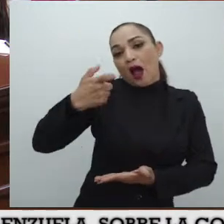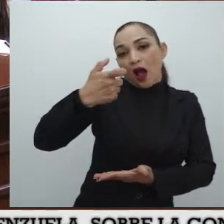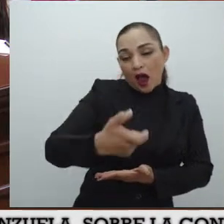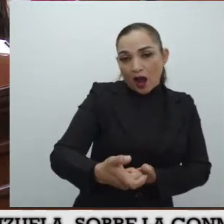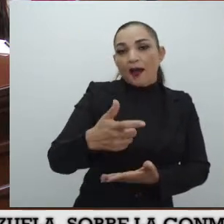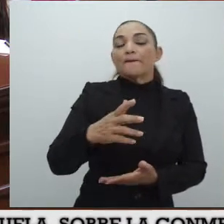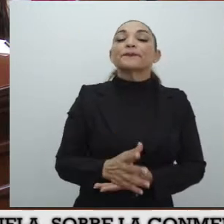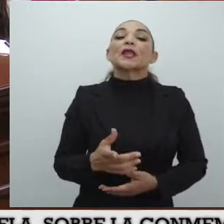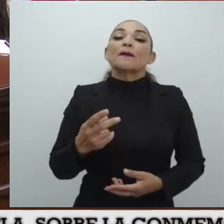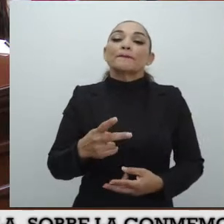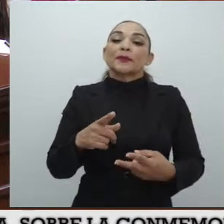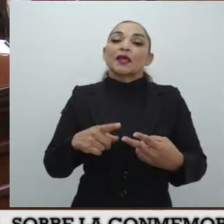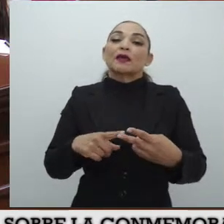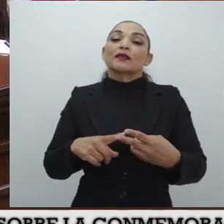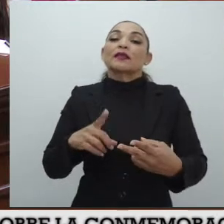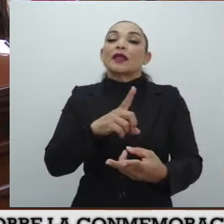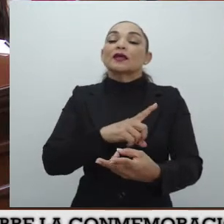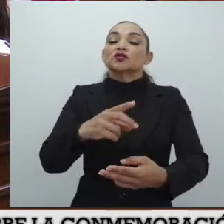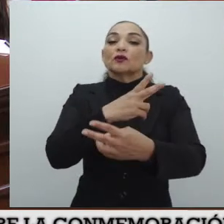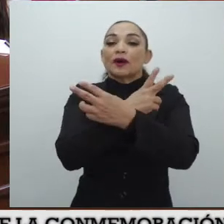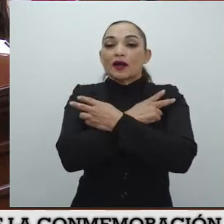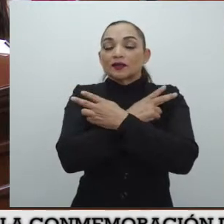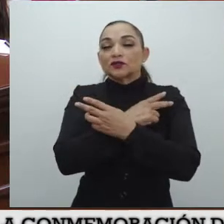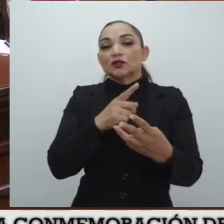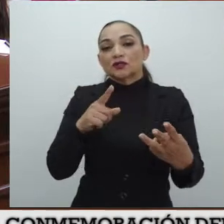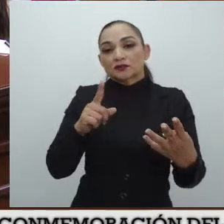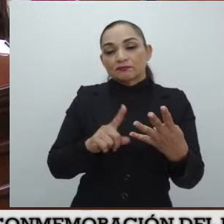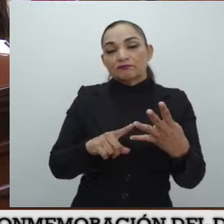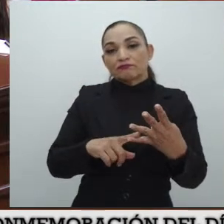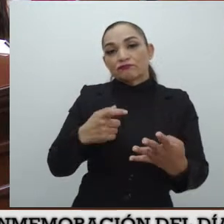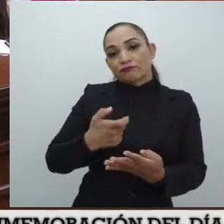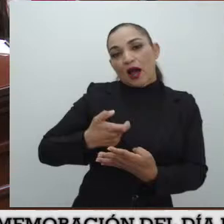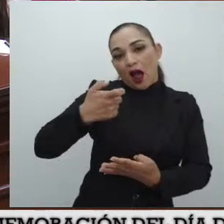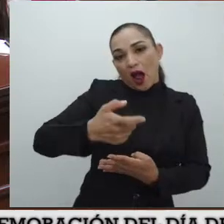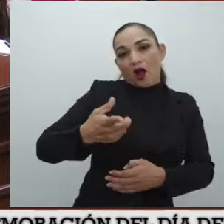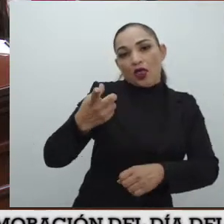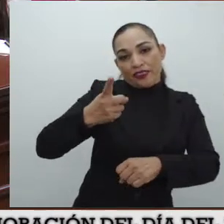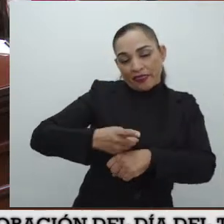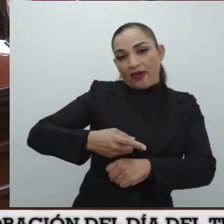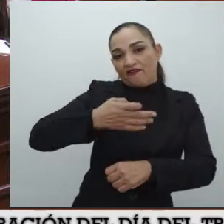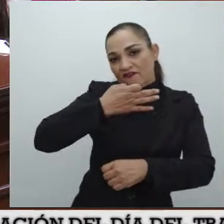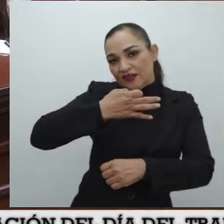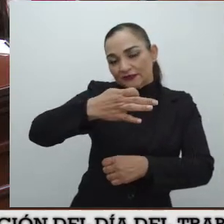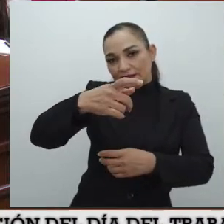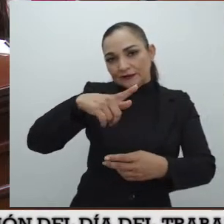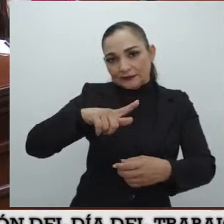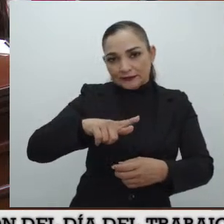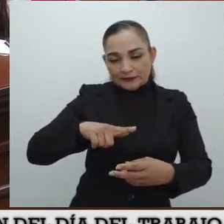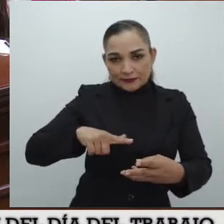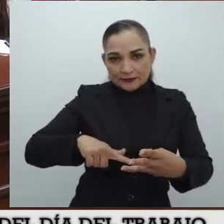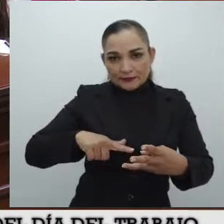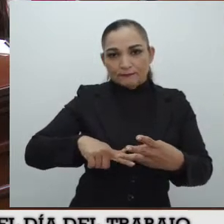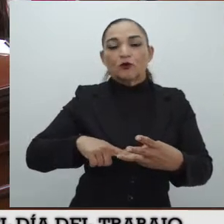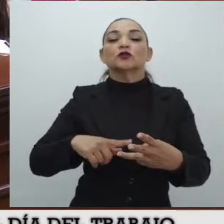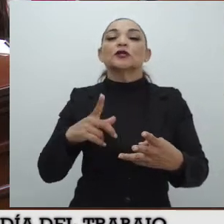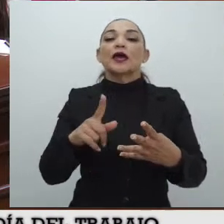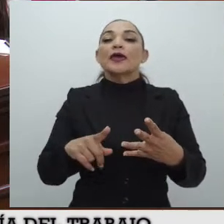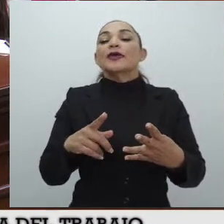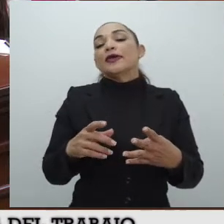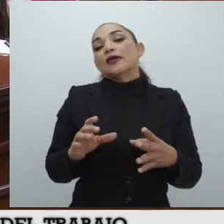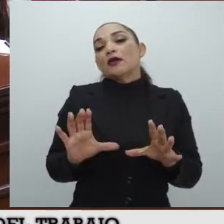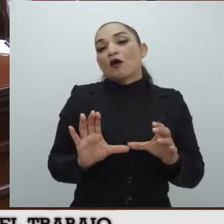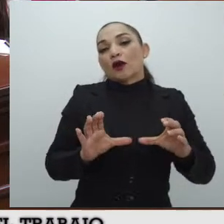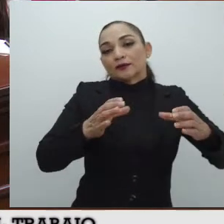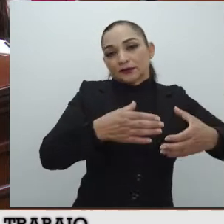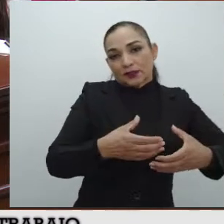vacaciones, pago de días festivos, derecho a huelga y asociación sindical, es importante mencionar que a pesar